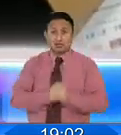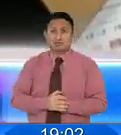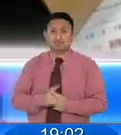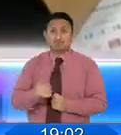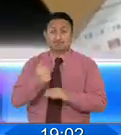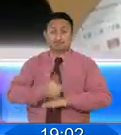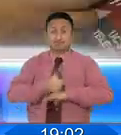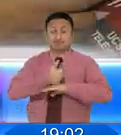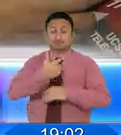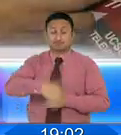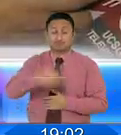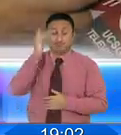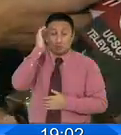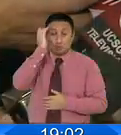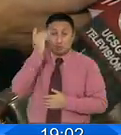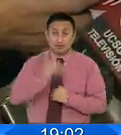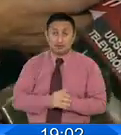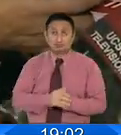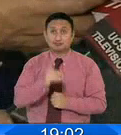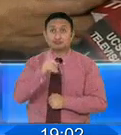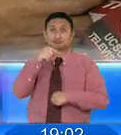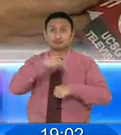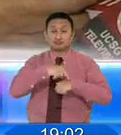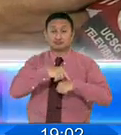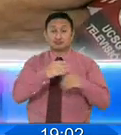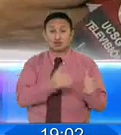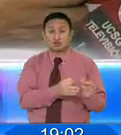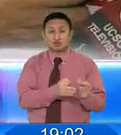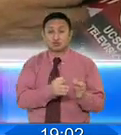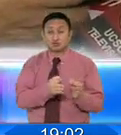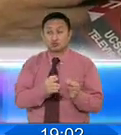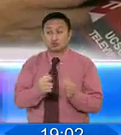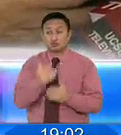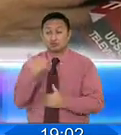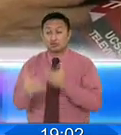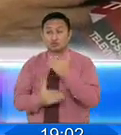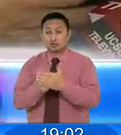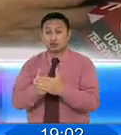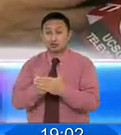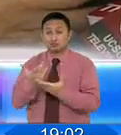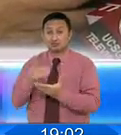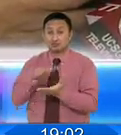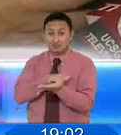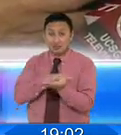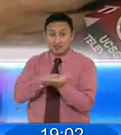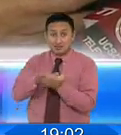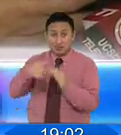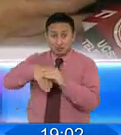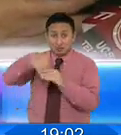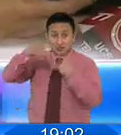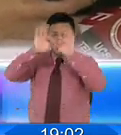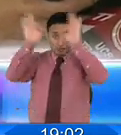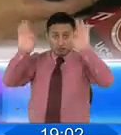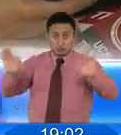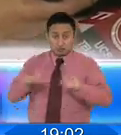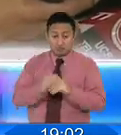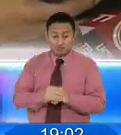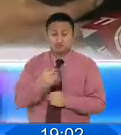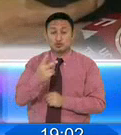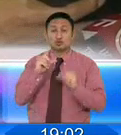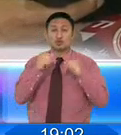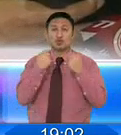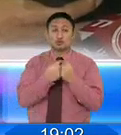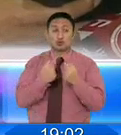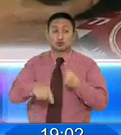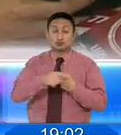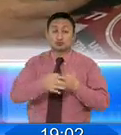autoridades. Si esto se demora, podría traer complicación en la impresión de las papeletas, pues, que son 2 movimientos que si no están en firme